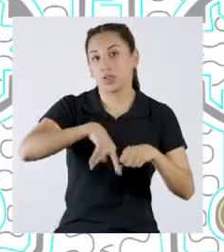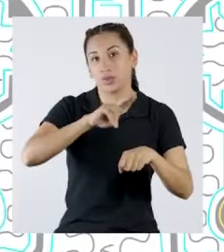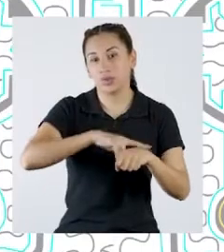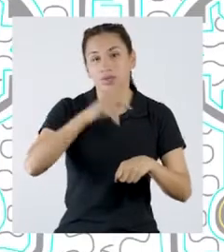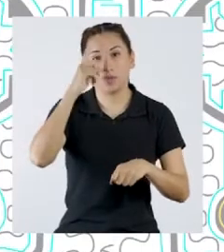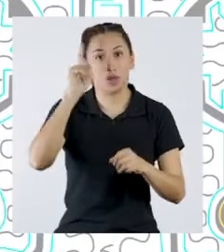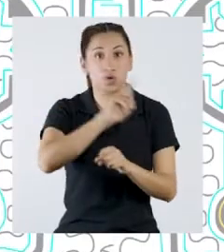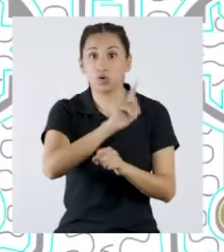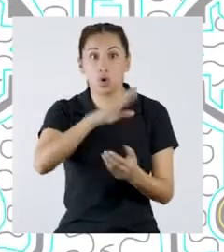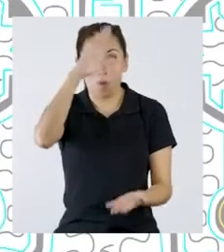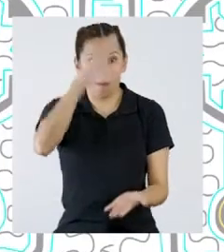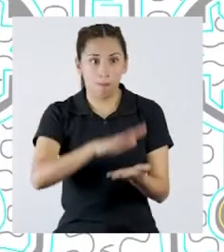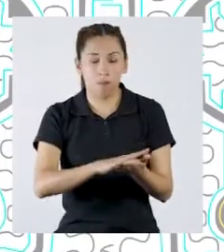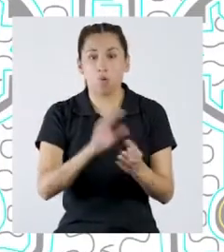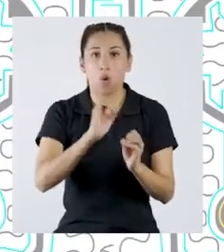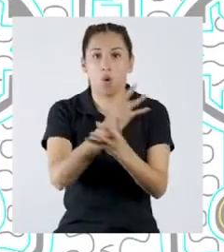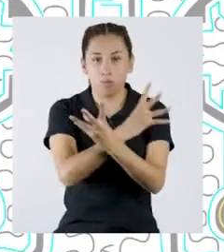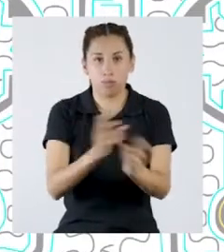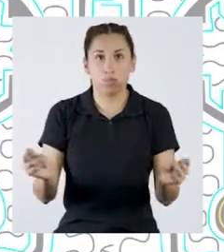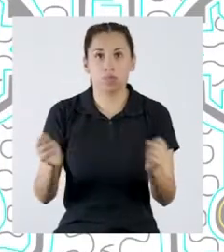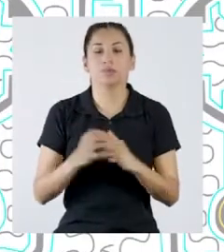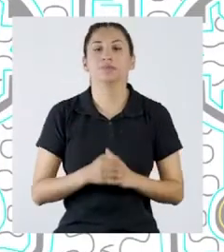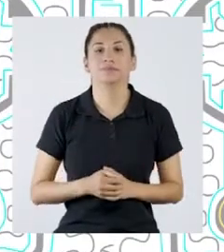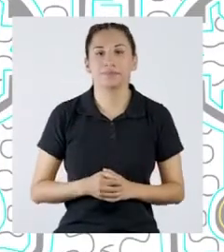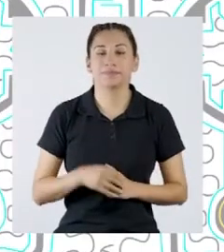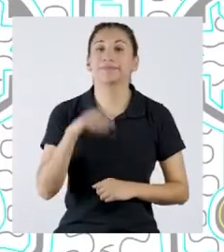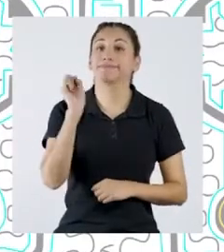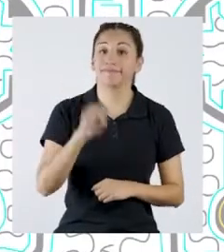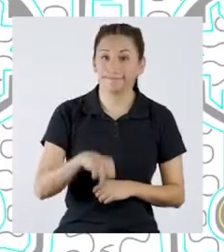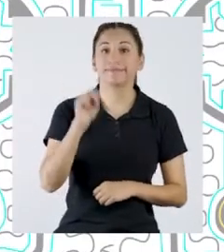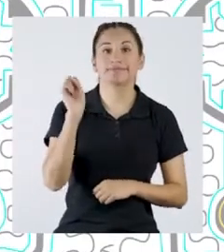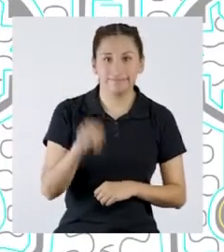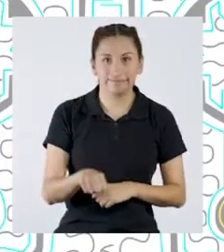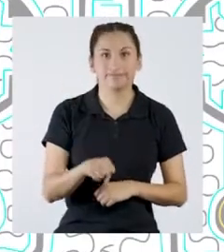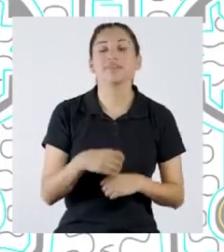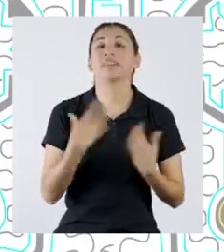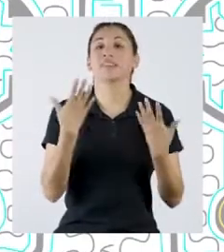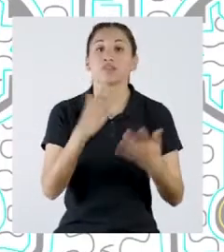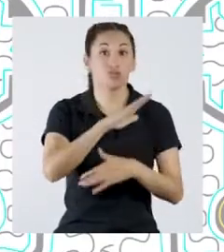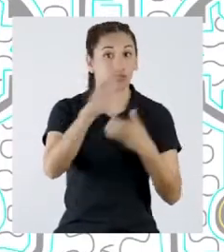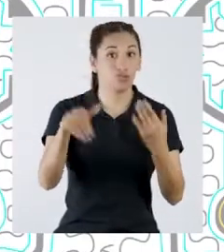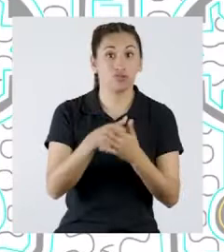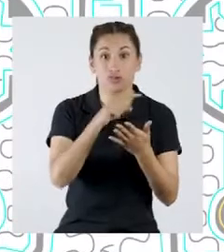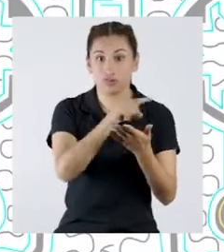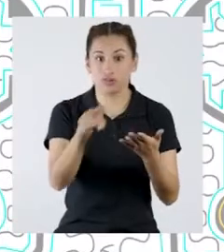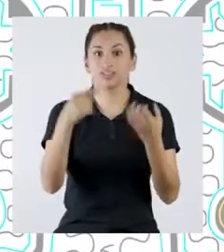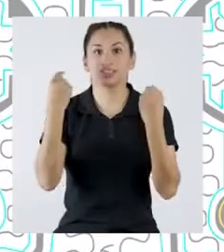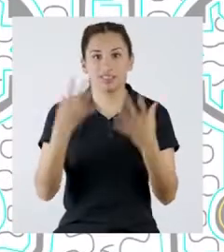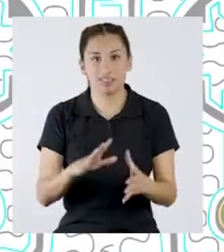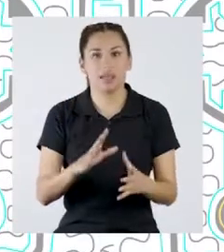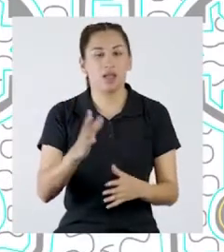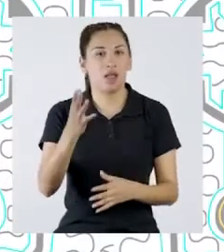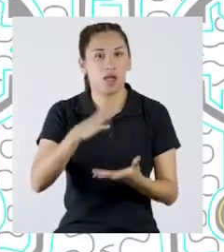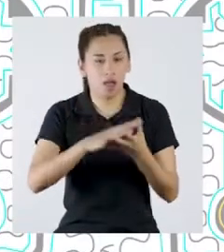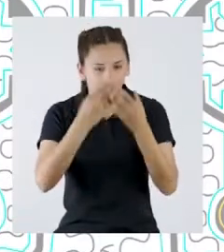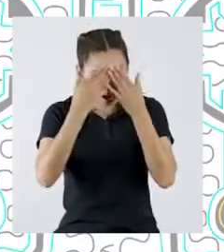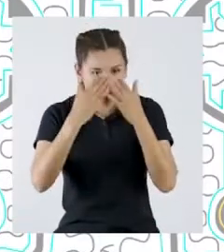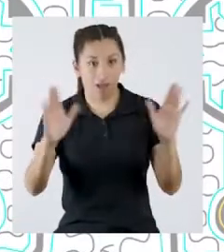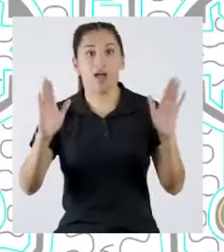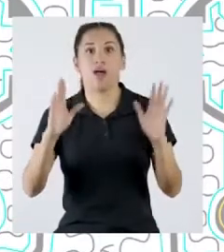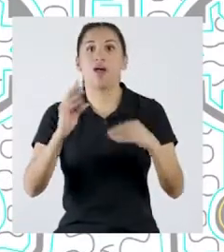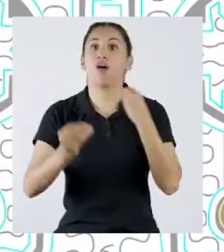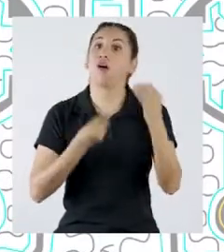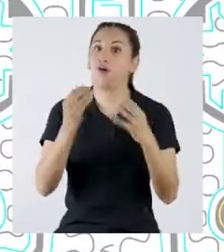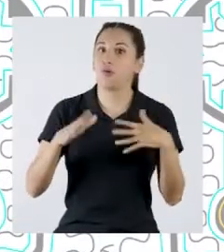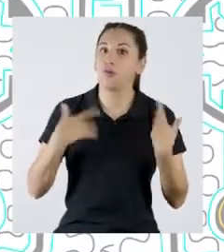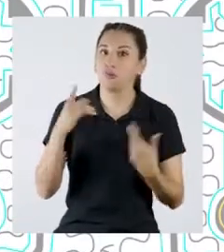naturales para que no se agoten o se extingan. Sí, sí. Y todo eso nos llevó a descubrir cómo que podíamos